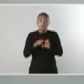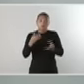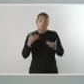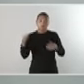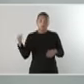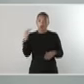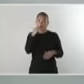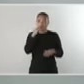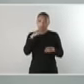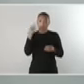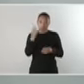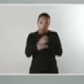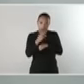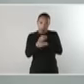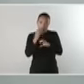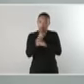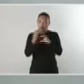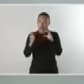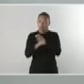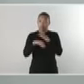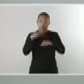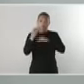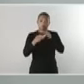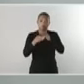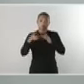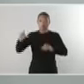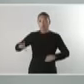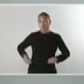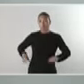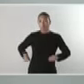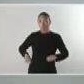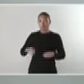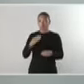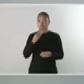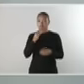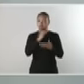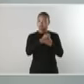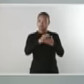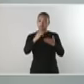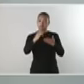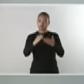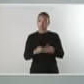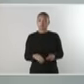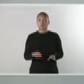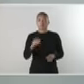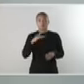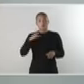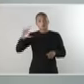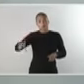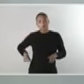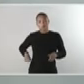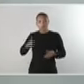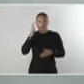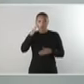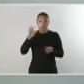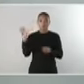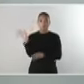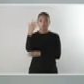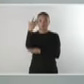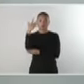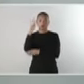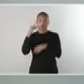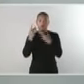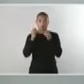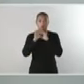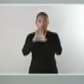garantizamos estos tres grandes ejes todo el sistema gubernamental se va a ordenar gobernaré con la bandera de la transparencia el